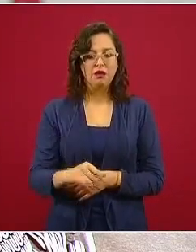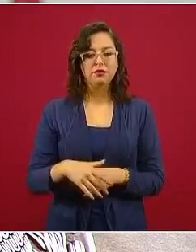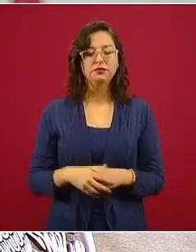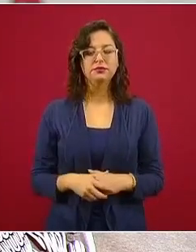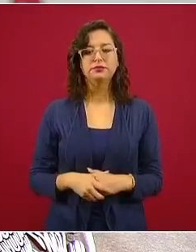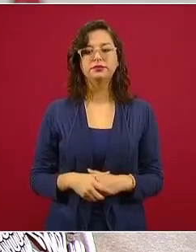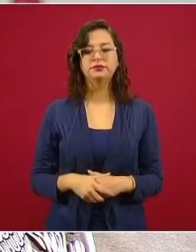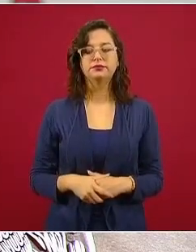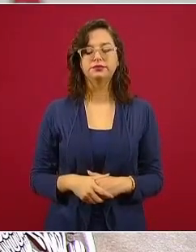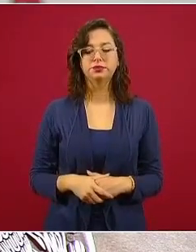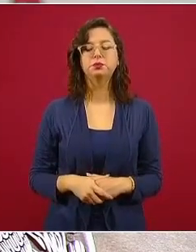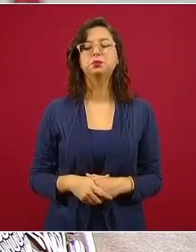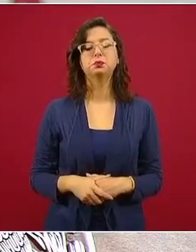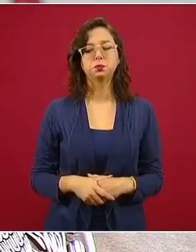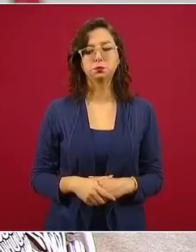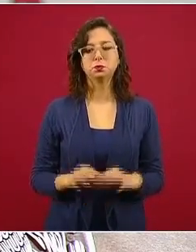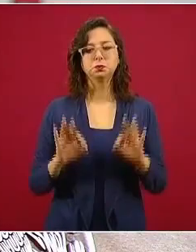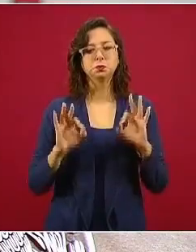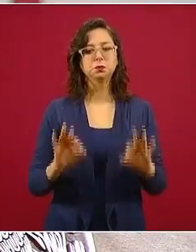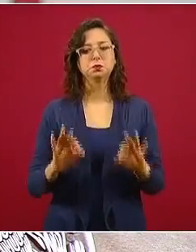Entonces, qué bien